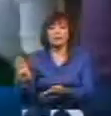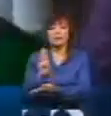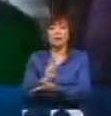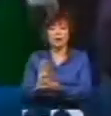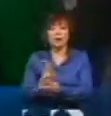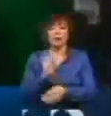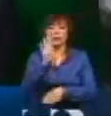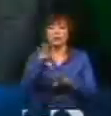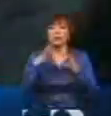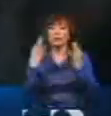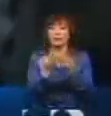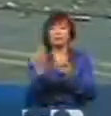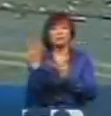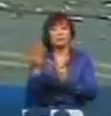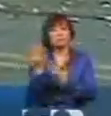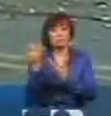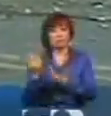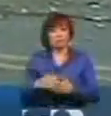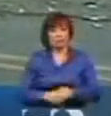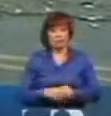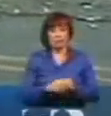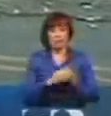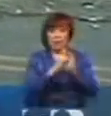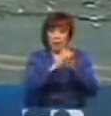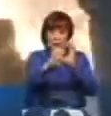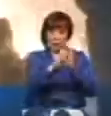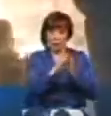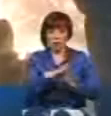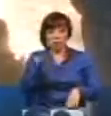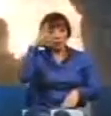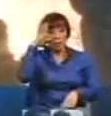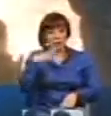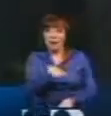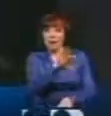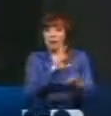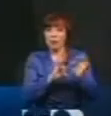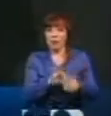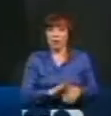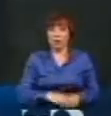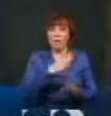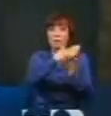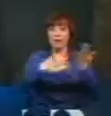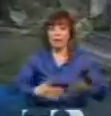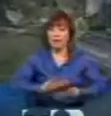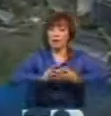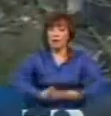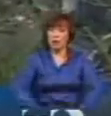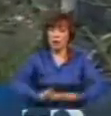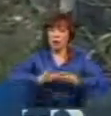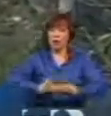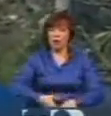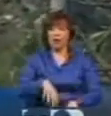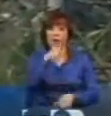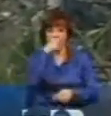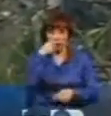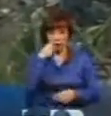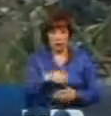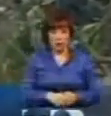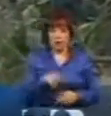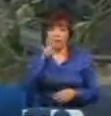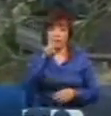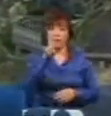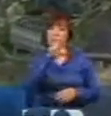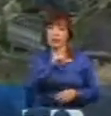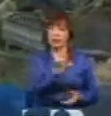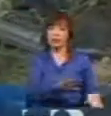los esperaban. En el bus accidentado, la Policía Nacional encontró más de media tonelada de marihuana. El accidente dejó 23 muertos